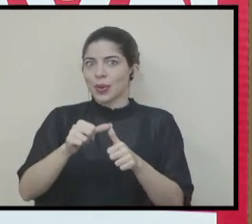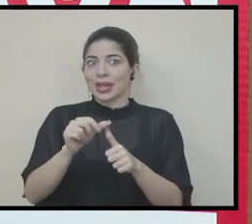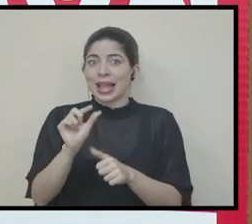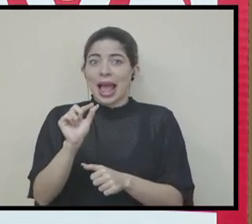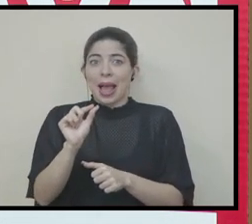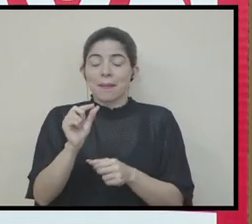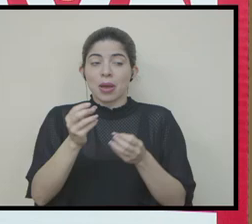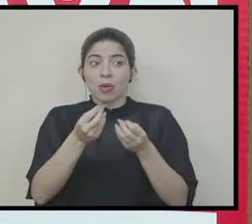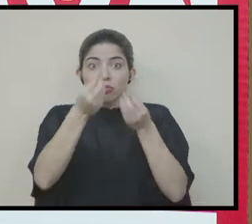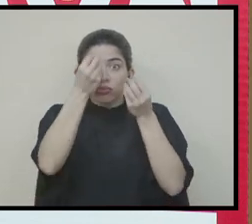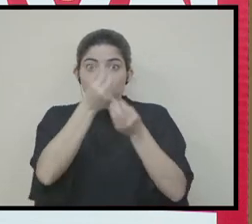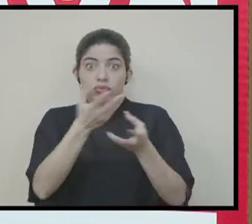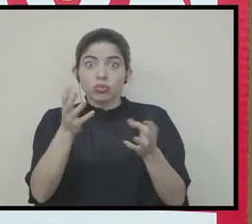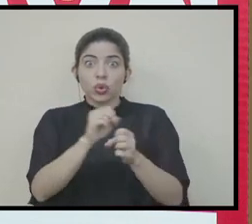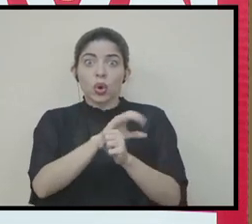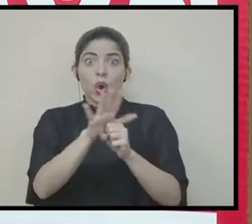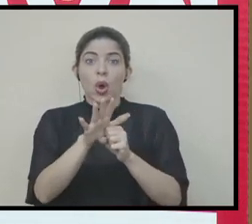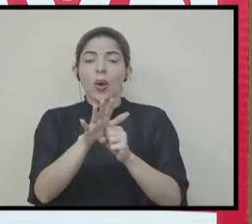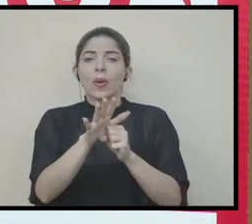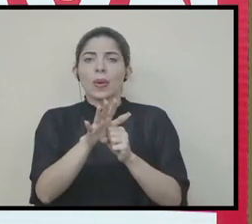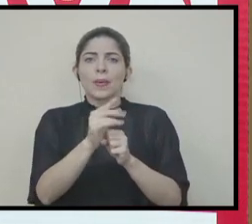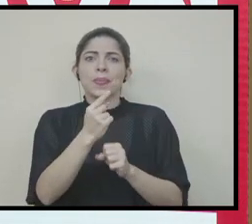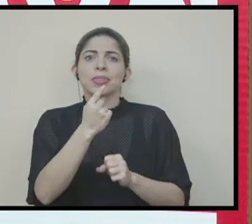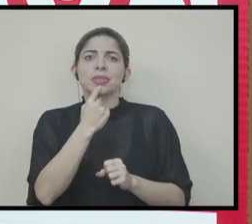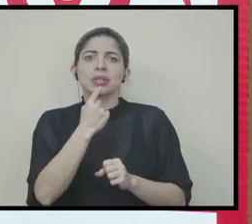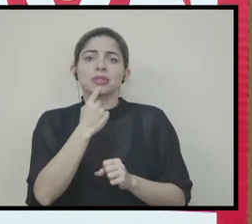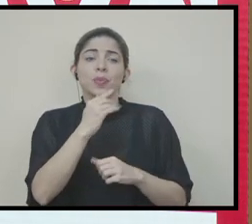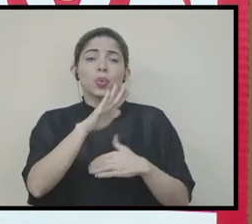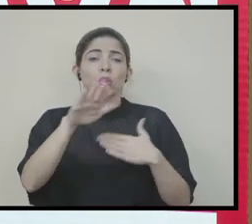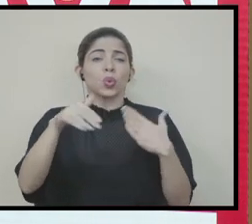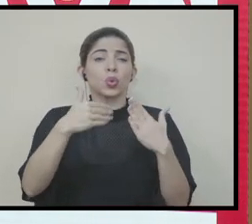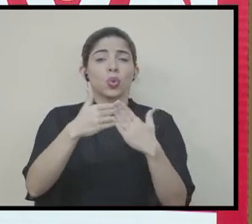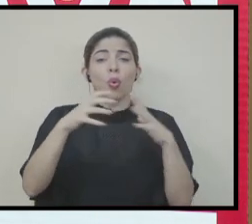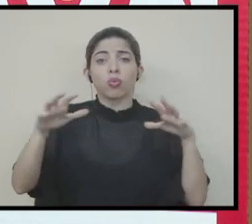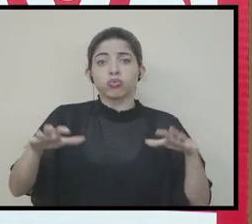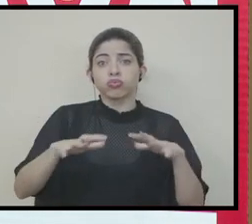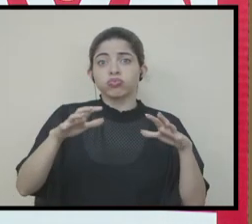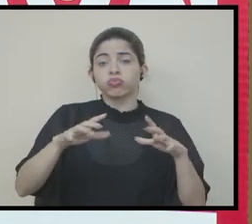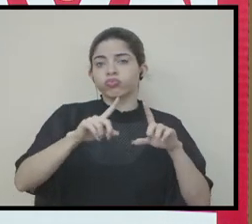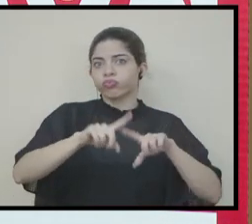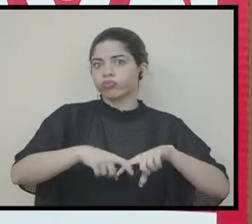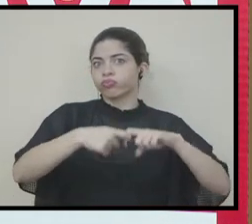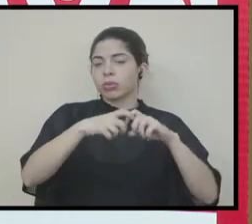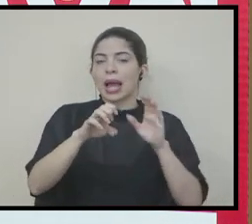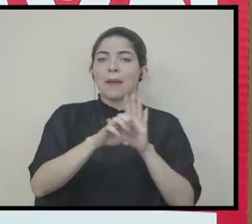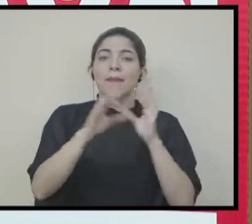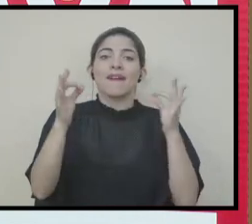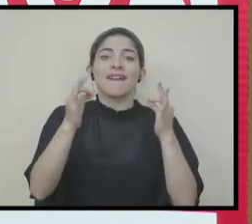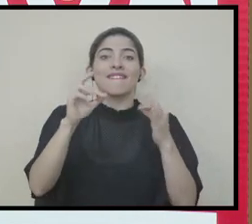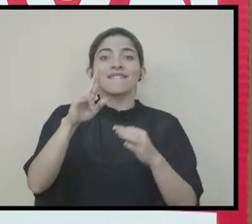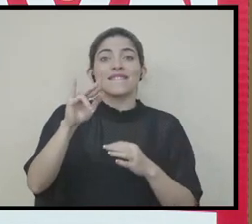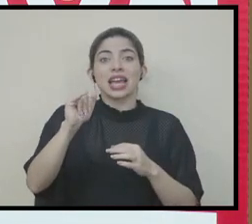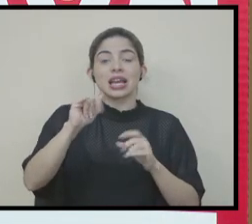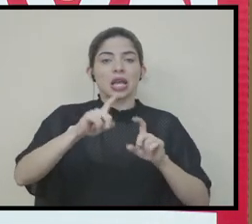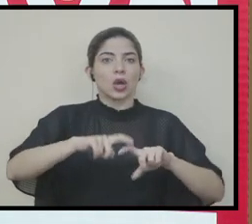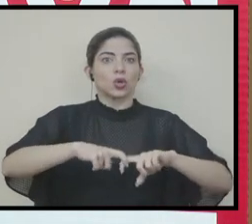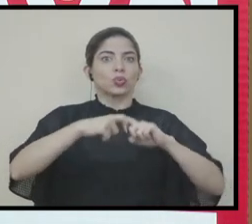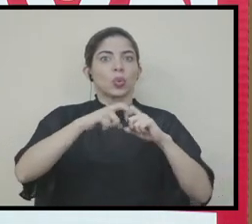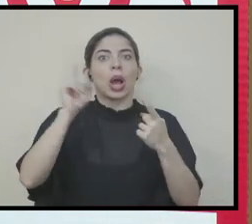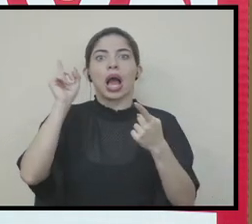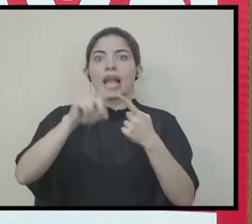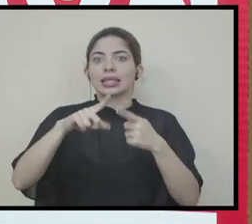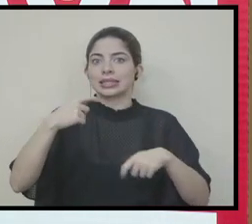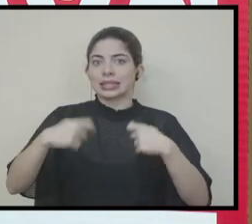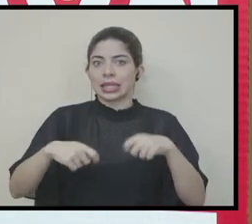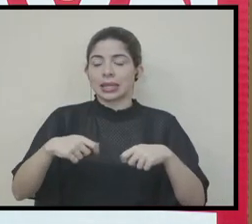apenas se anuncia el COVID, es que se suspenden todos los eventos, tipo ferias, hasta septiembre. Y